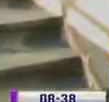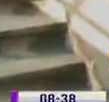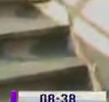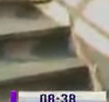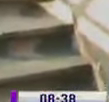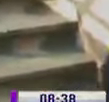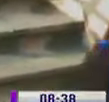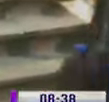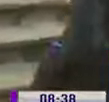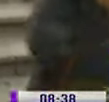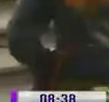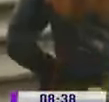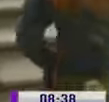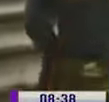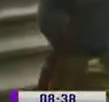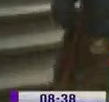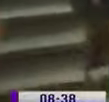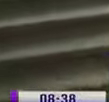vive el ecuador